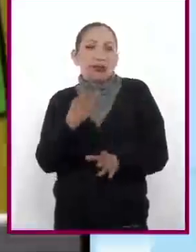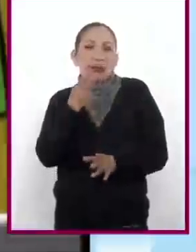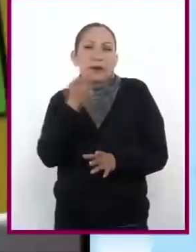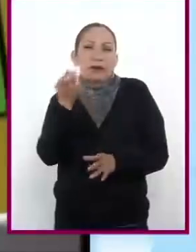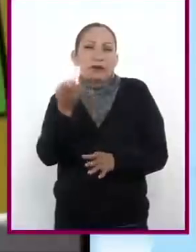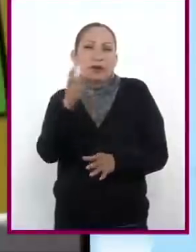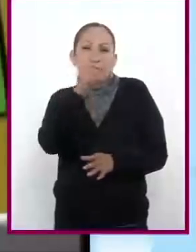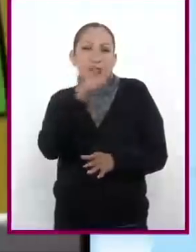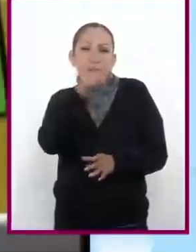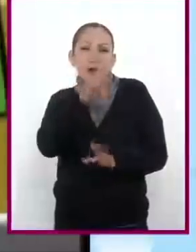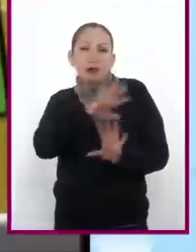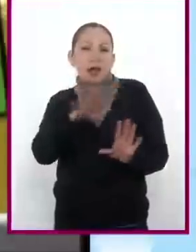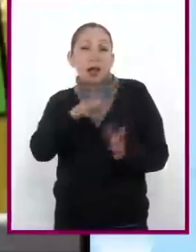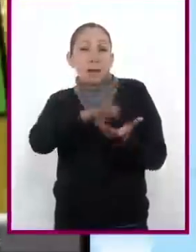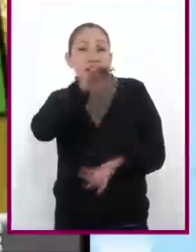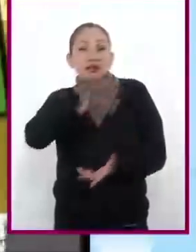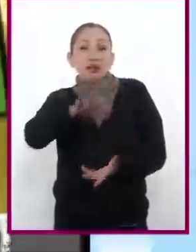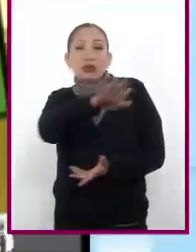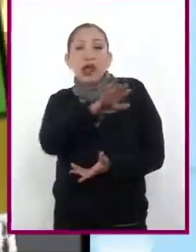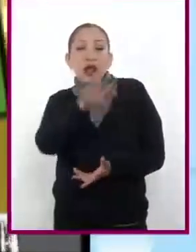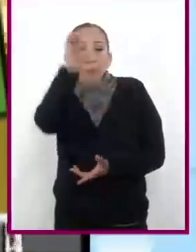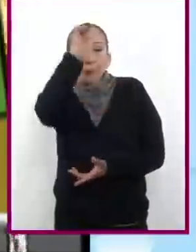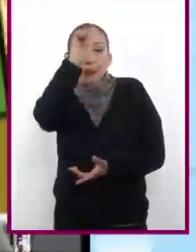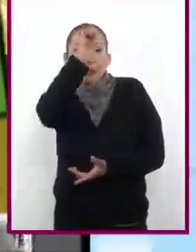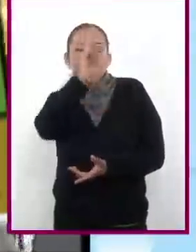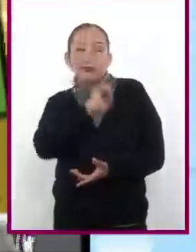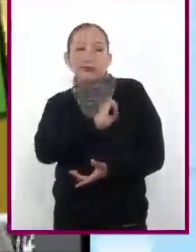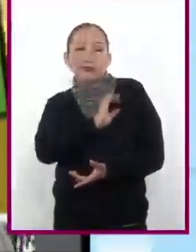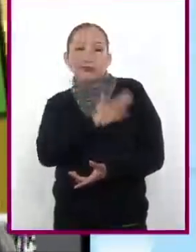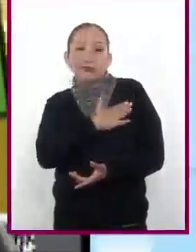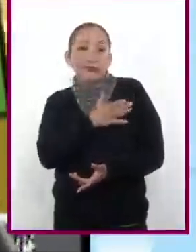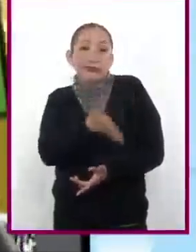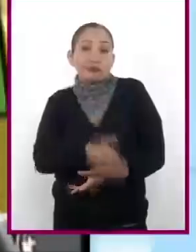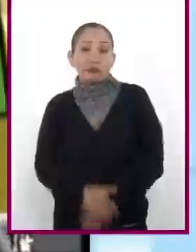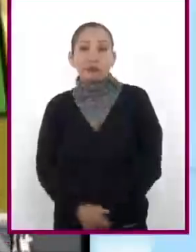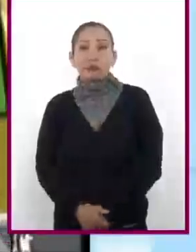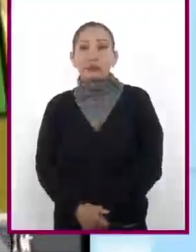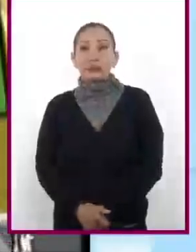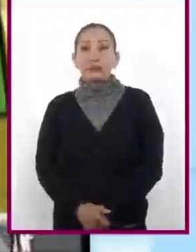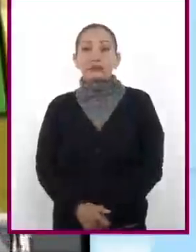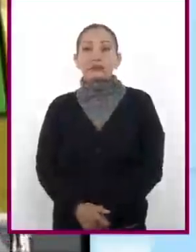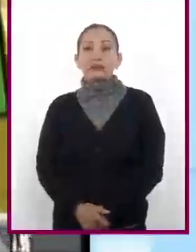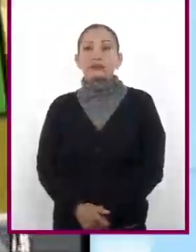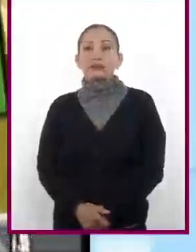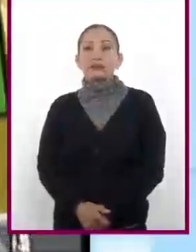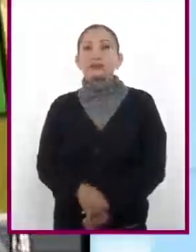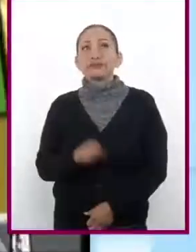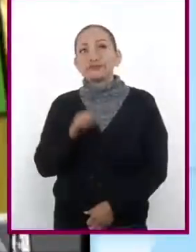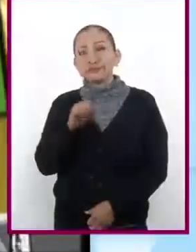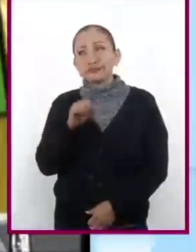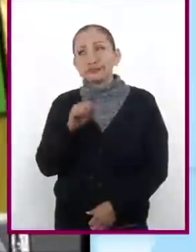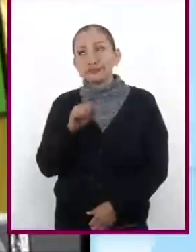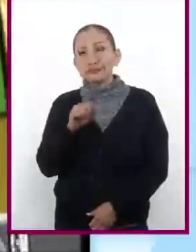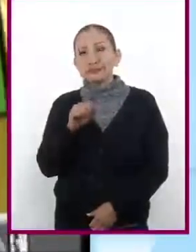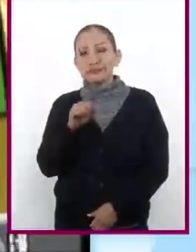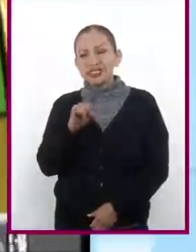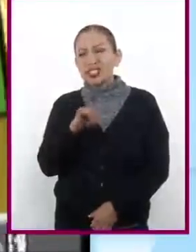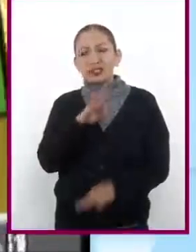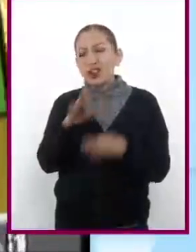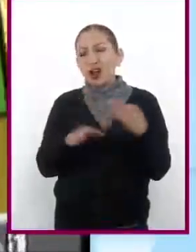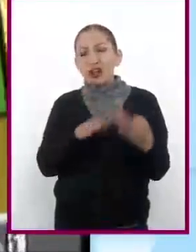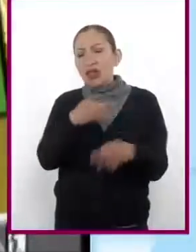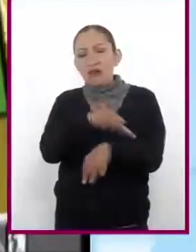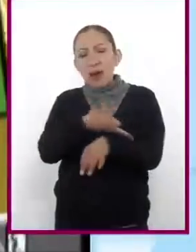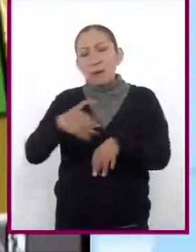no, ahí todo casi opinan, pero ya con español. Sí, y en todos